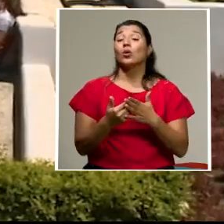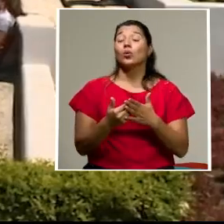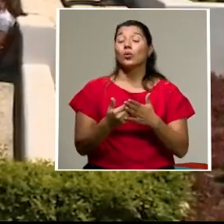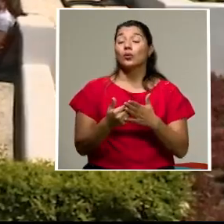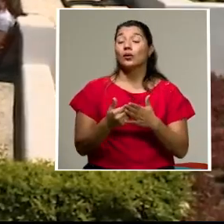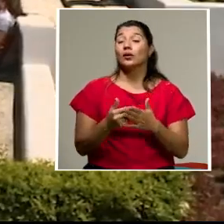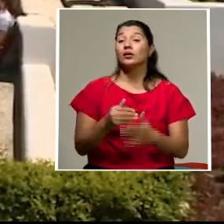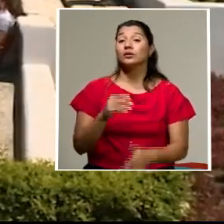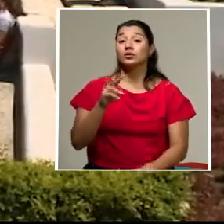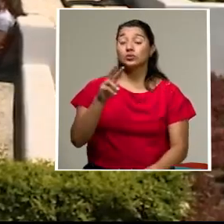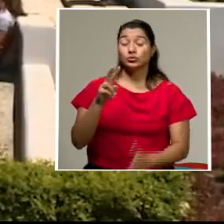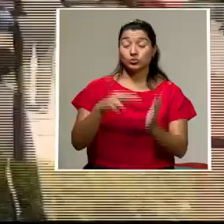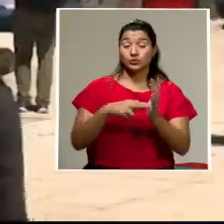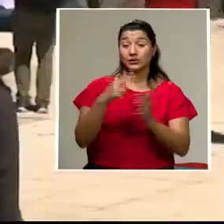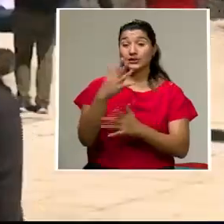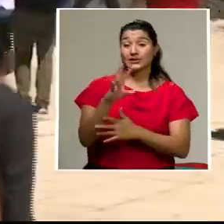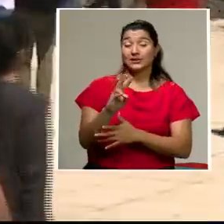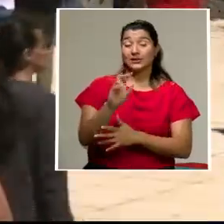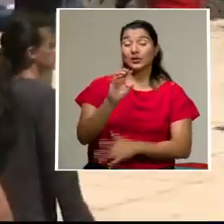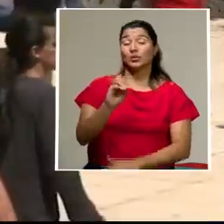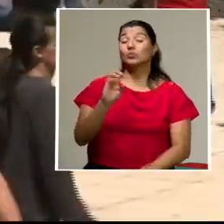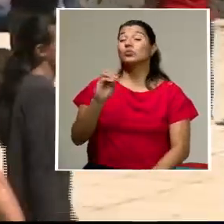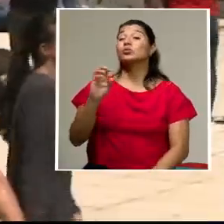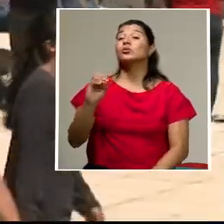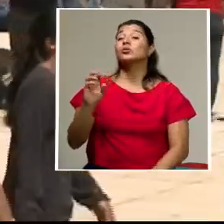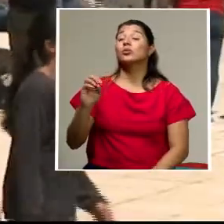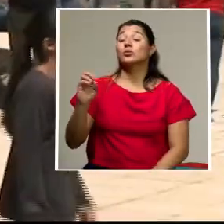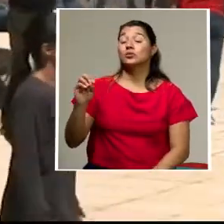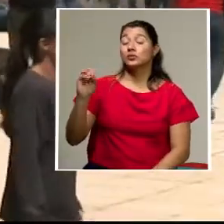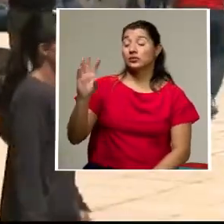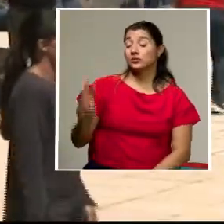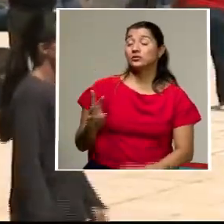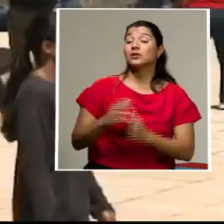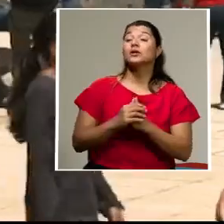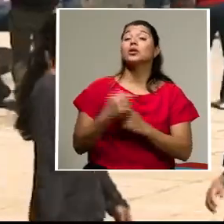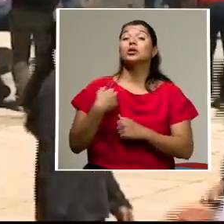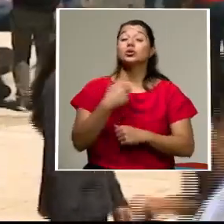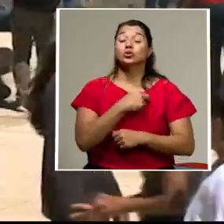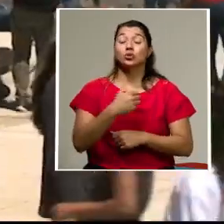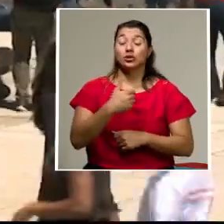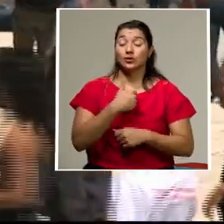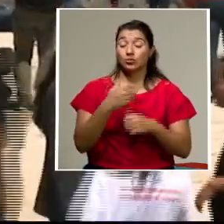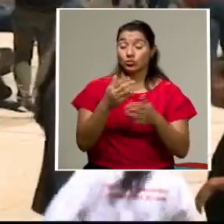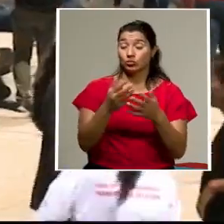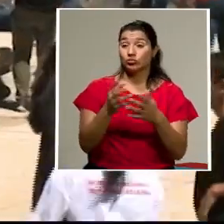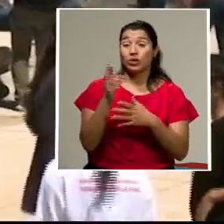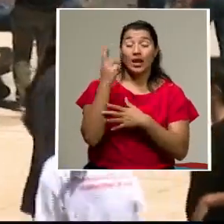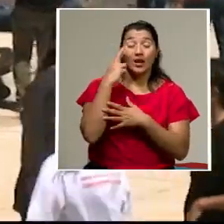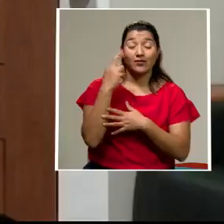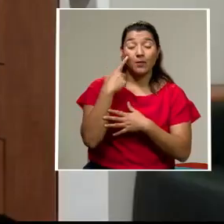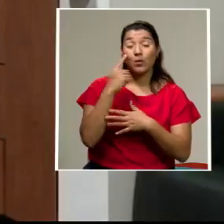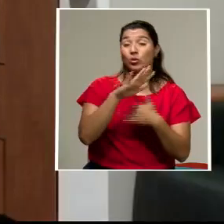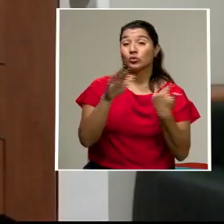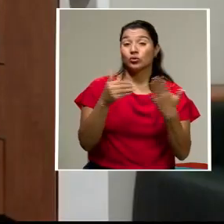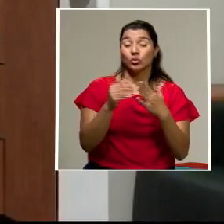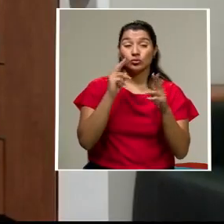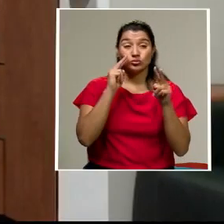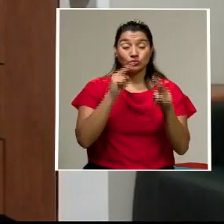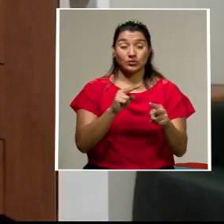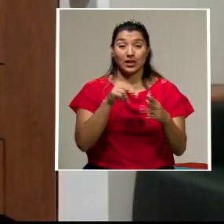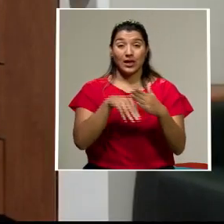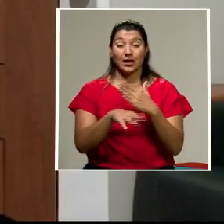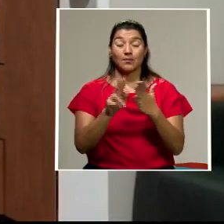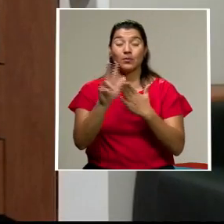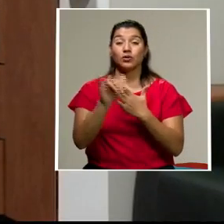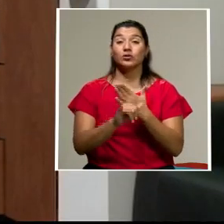estamos nuevamente convencidos que tenemos la razón en cuanto a la observancia y vigilancia de la Constitución política en este proyecto